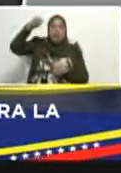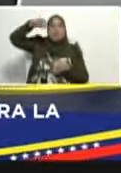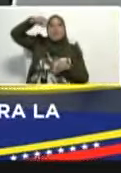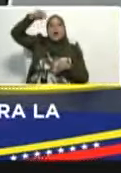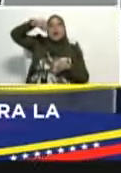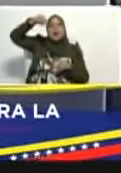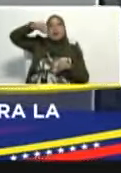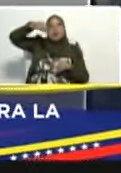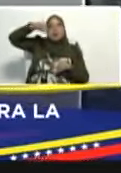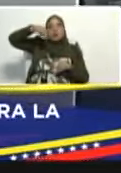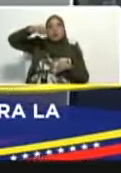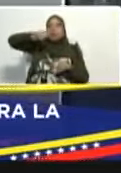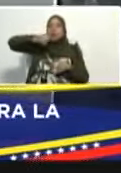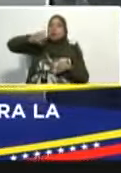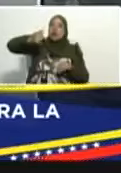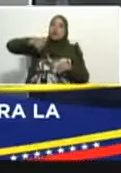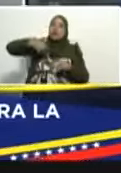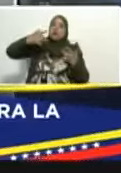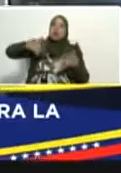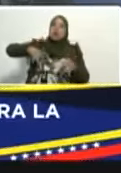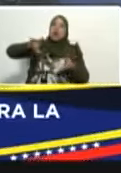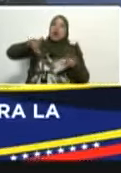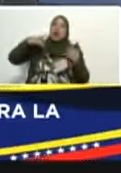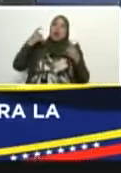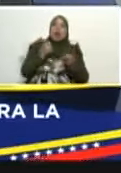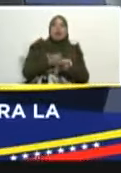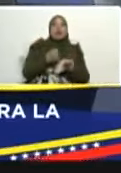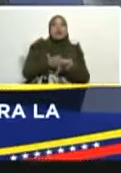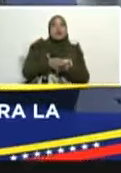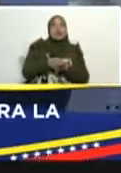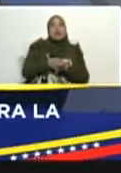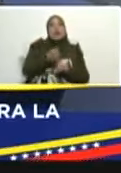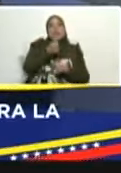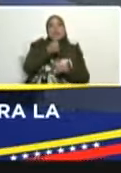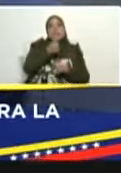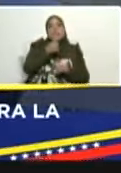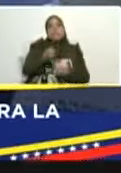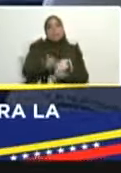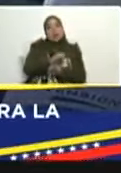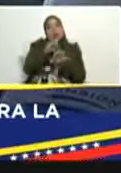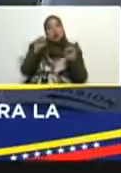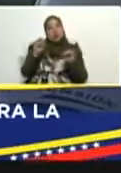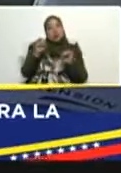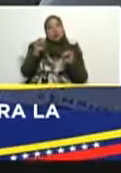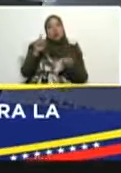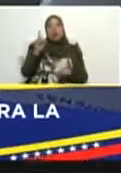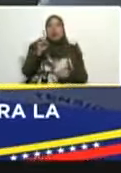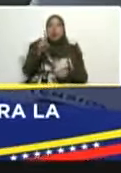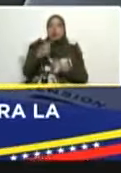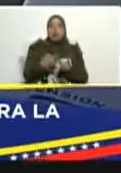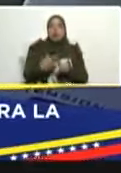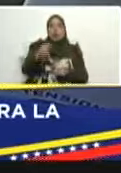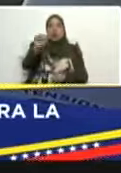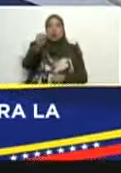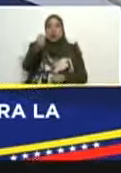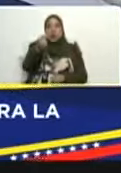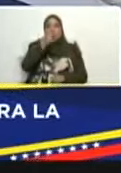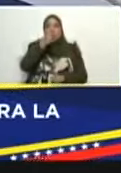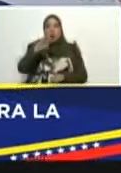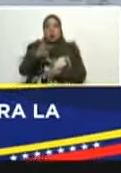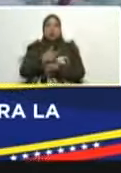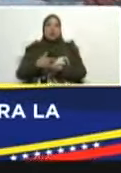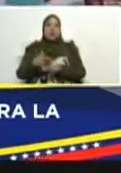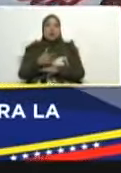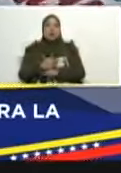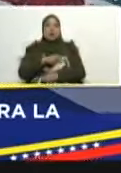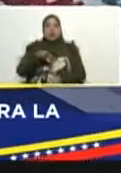Yelitza Santaella, quien viene estando en La Guaira hoy trabajando desde bien temprano, presidente, con el 1x10 para el buen gobierno, y está